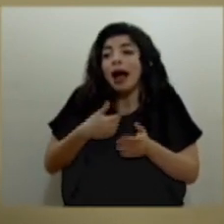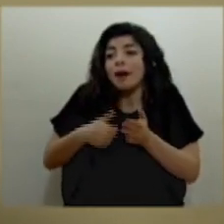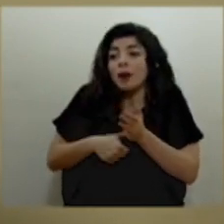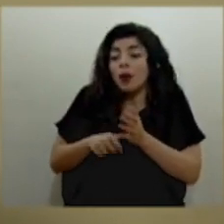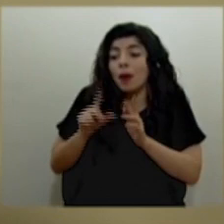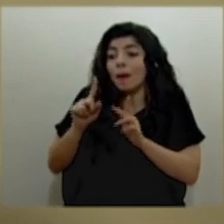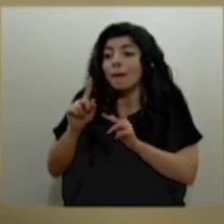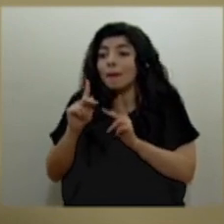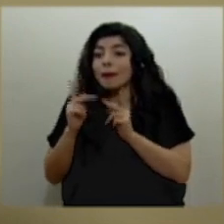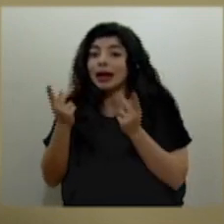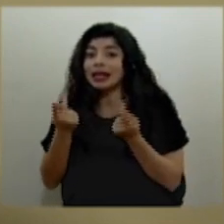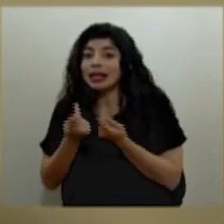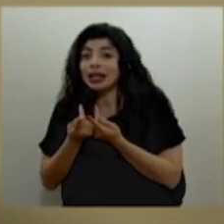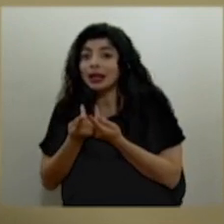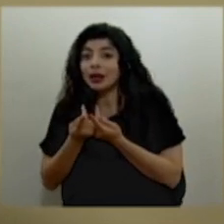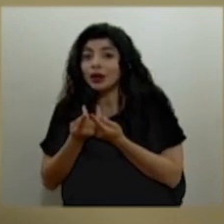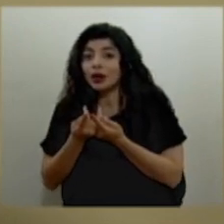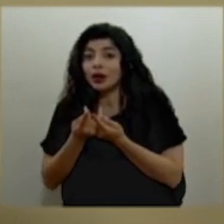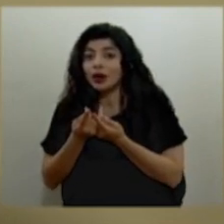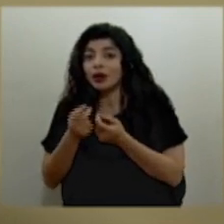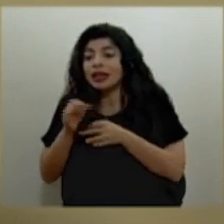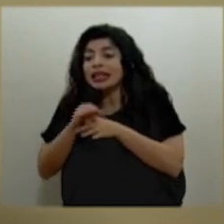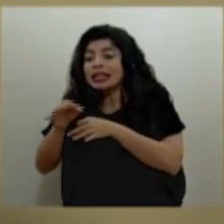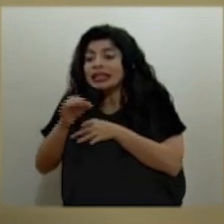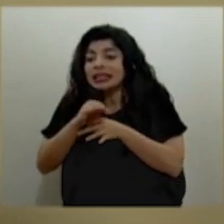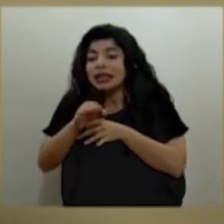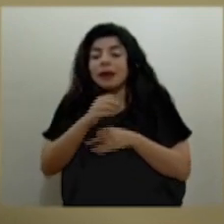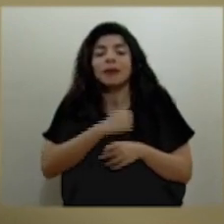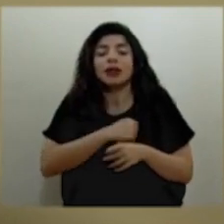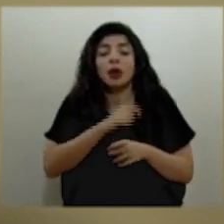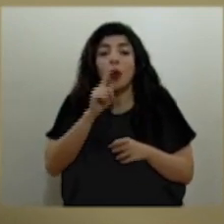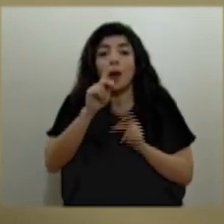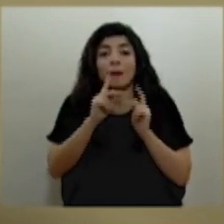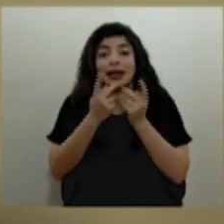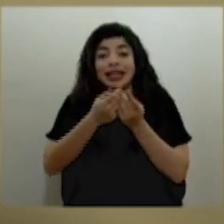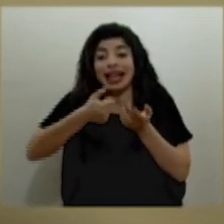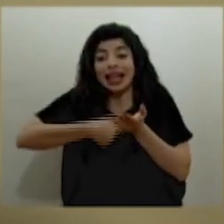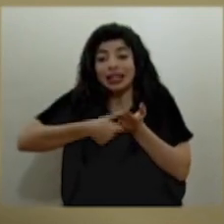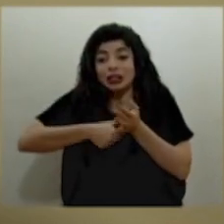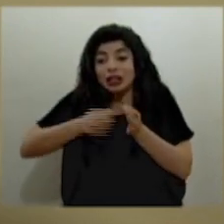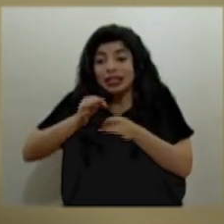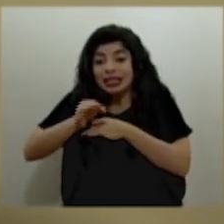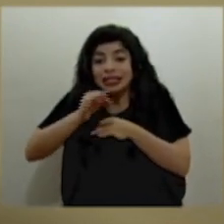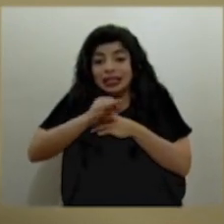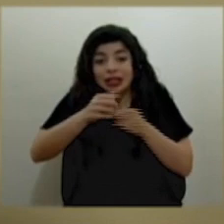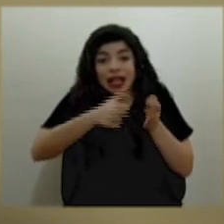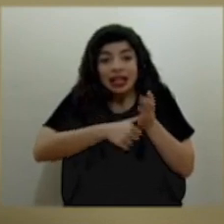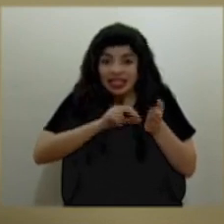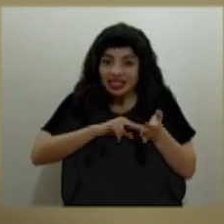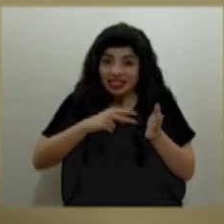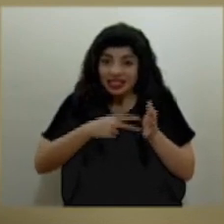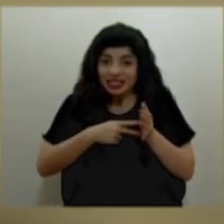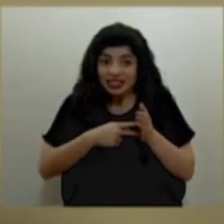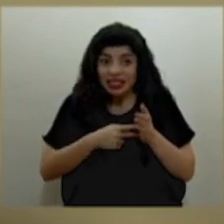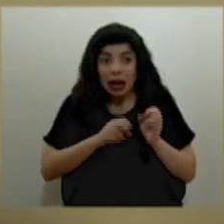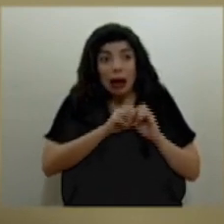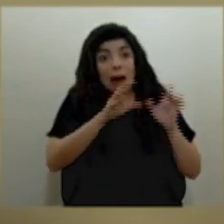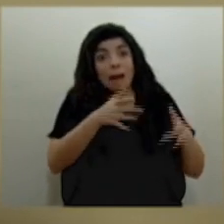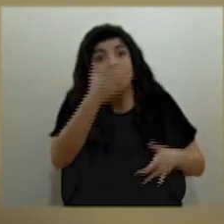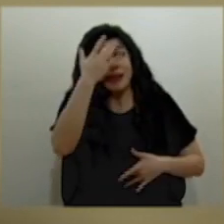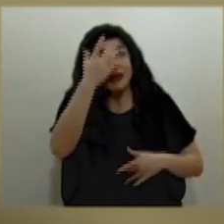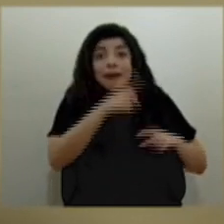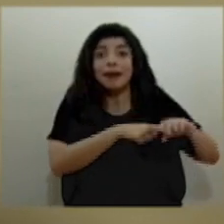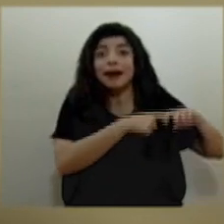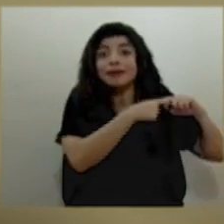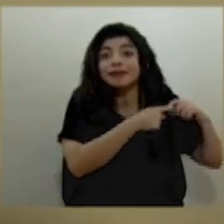partido, unas distritales, en un partido, unas elecciones distritales, que significa que ya la pandemia se puso pausa.